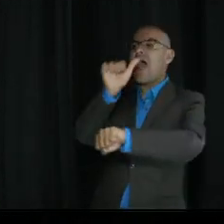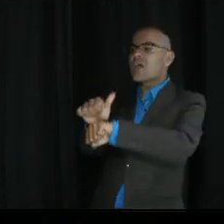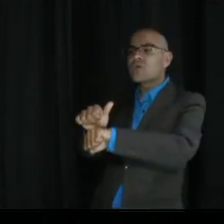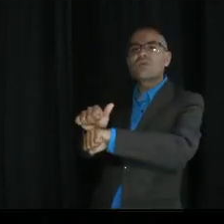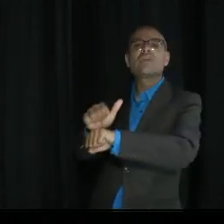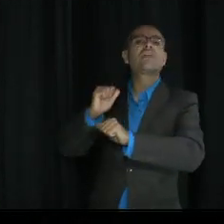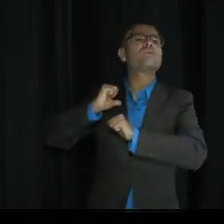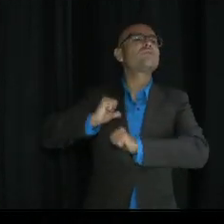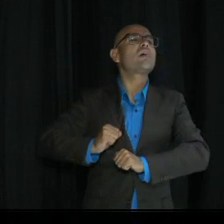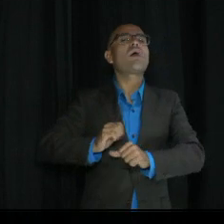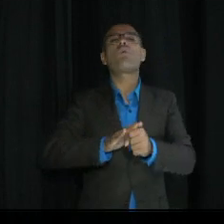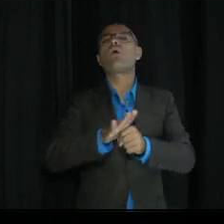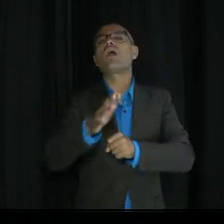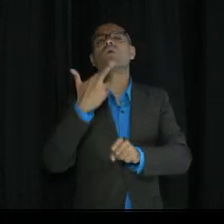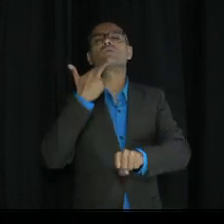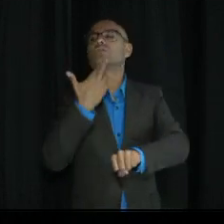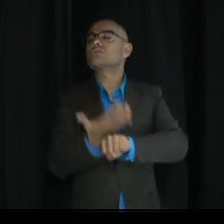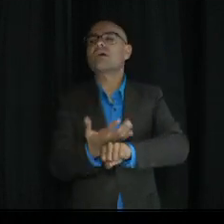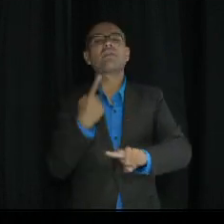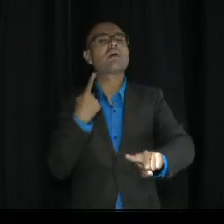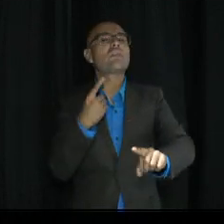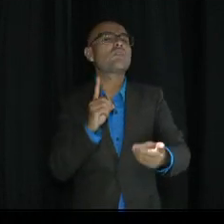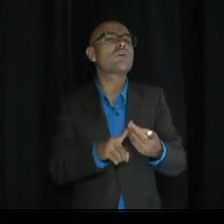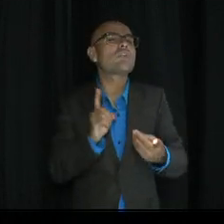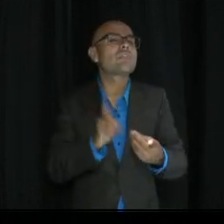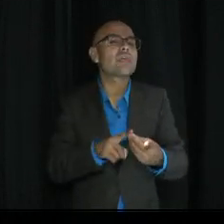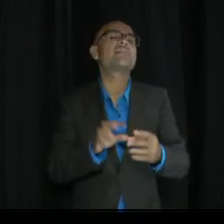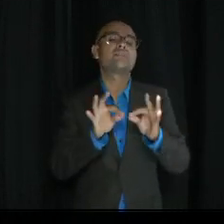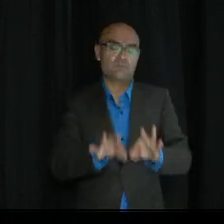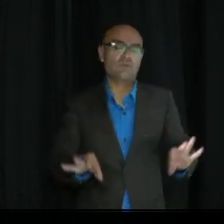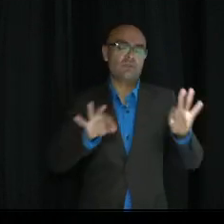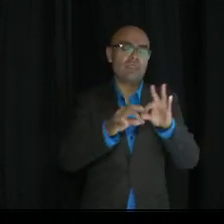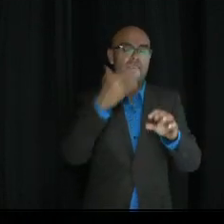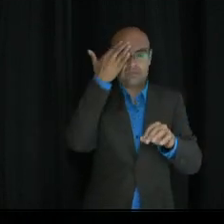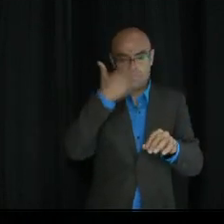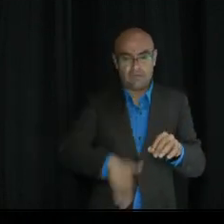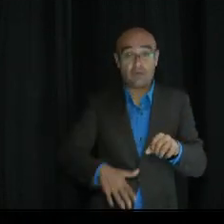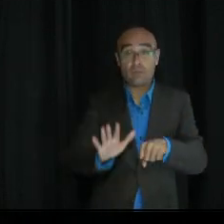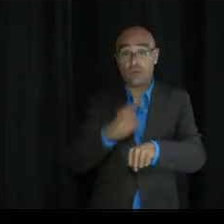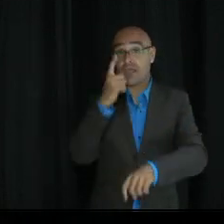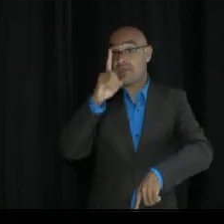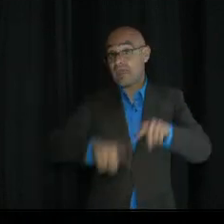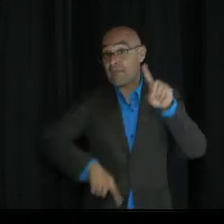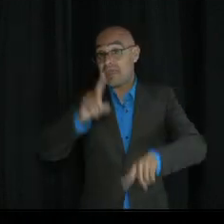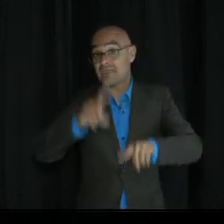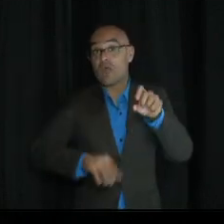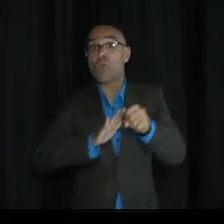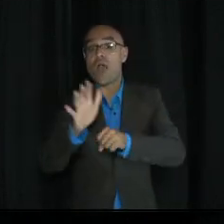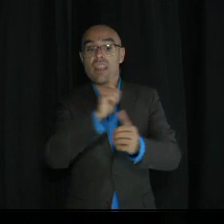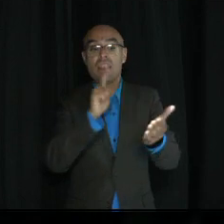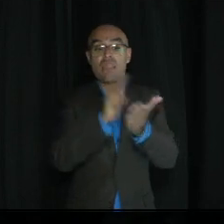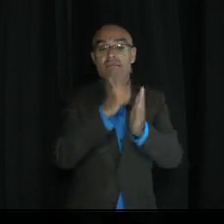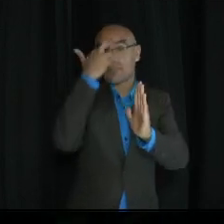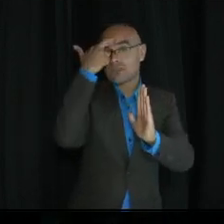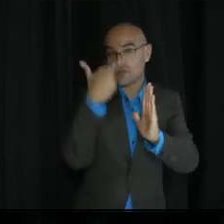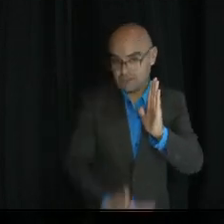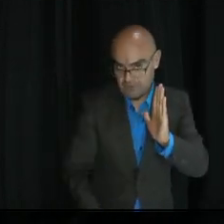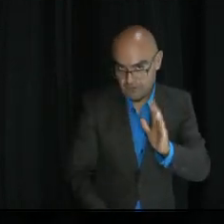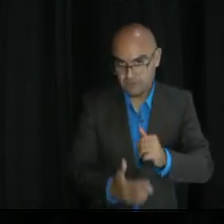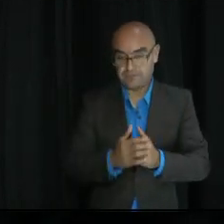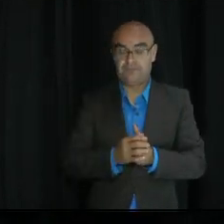caso ejercitar alguna determinada acción dependiendo del hecho, porque no todas van a constituir un delito como se los manejaba en un